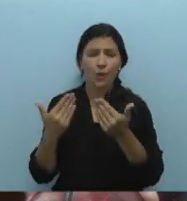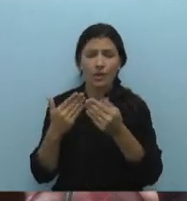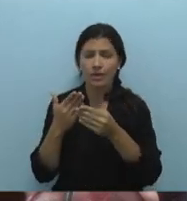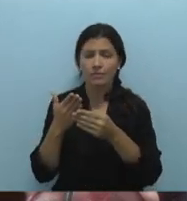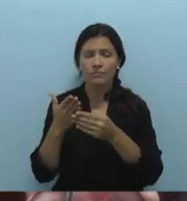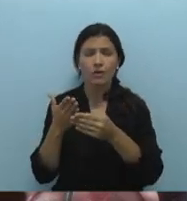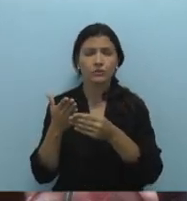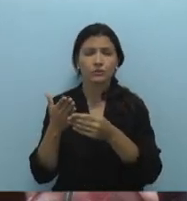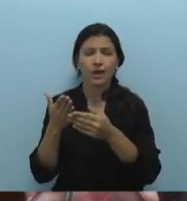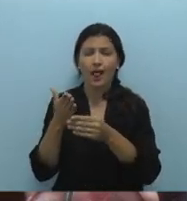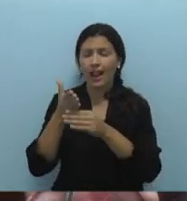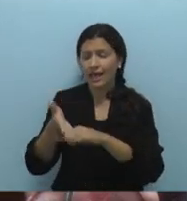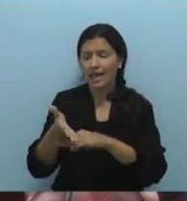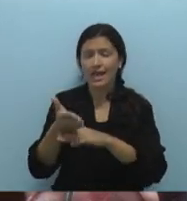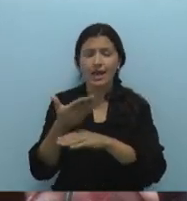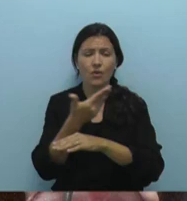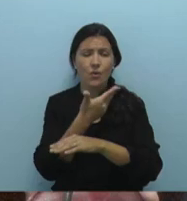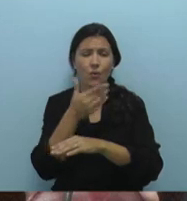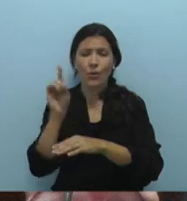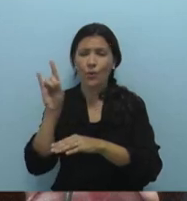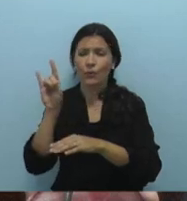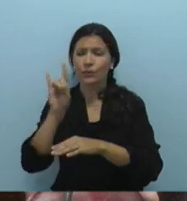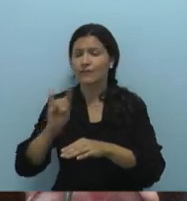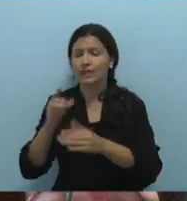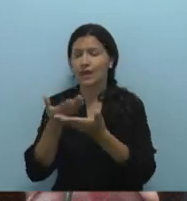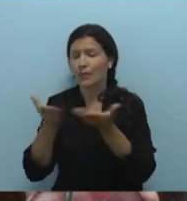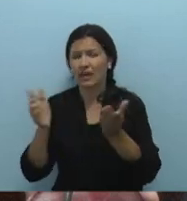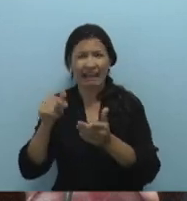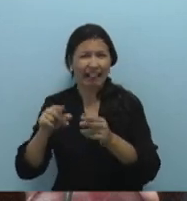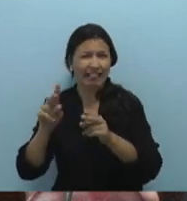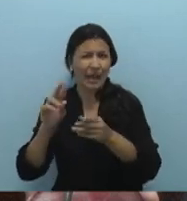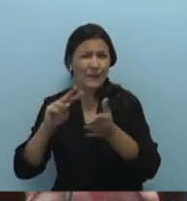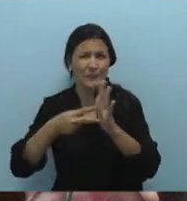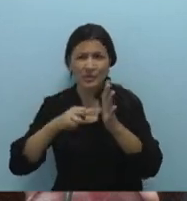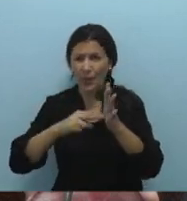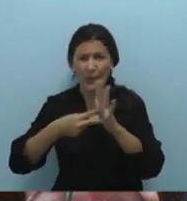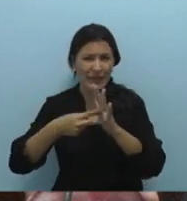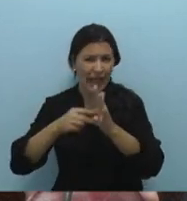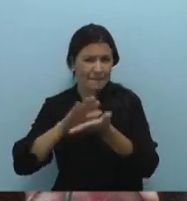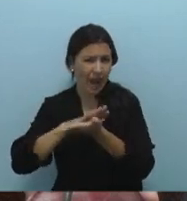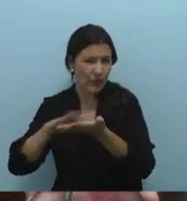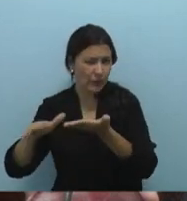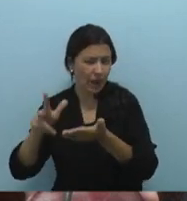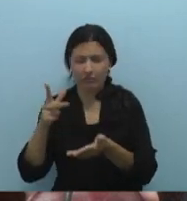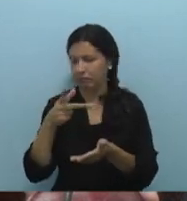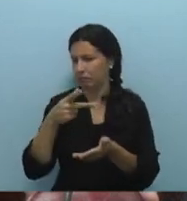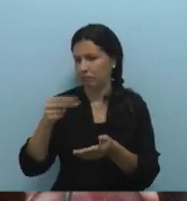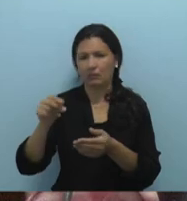en la década del 90, no es nuevo. Como dice la canción, yo veo en el presente repetir el